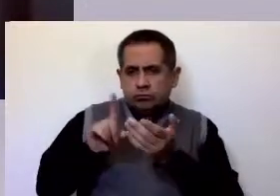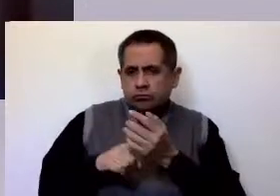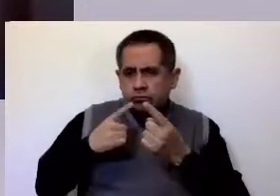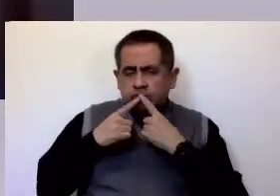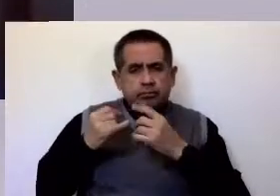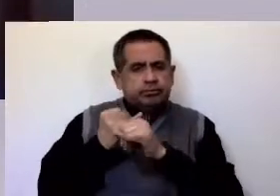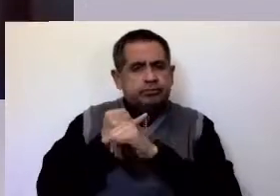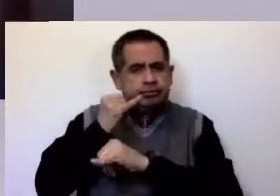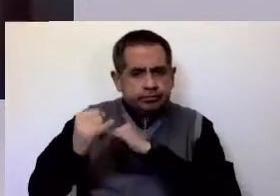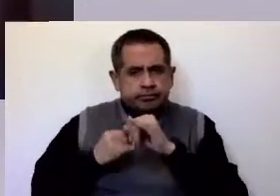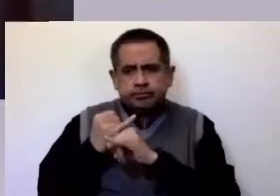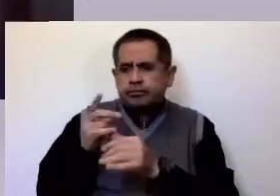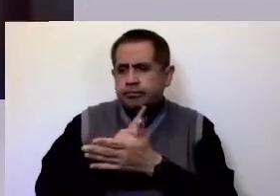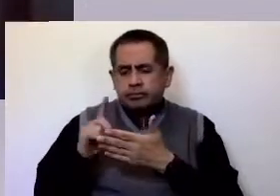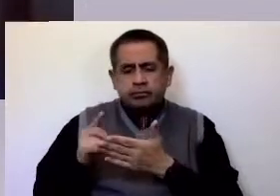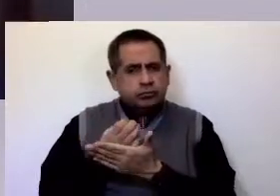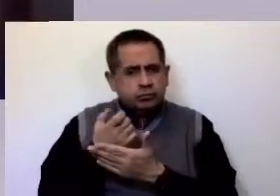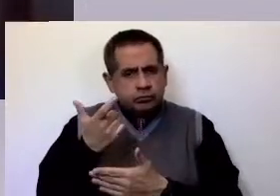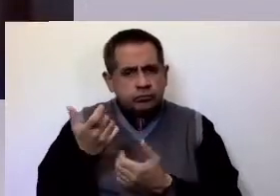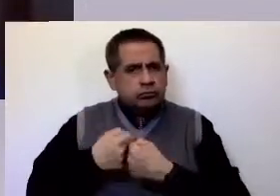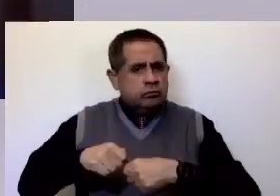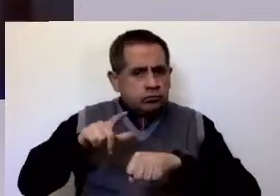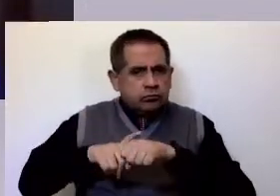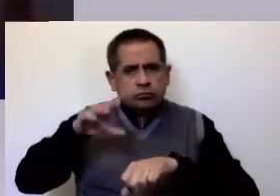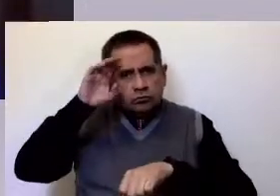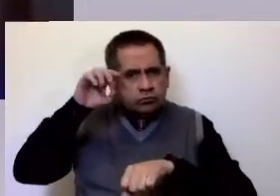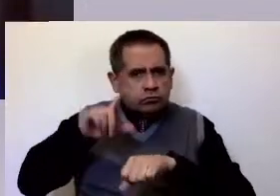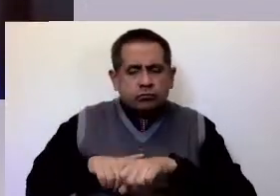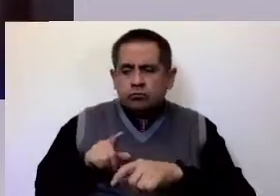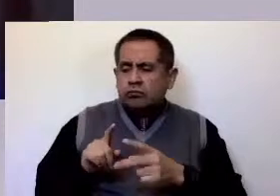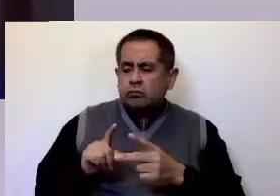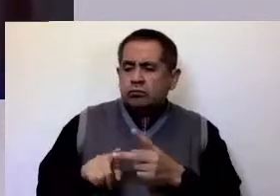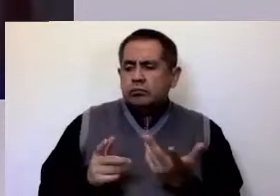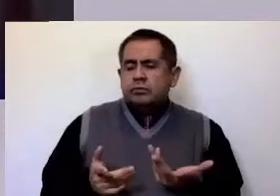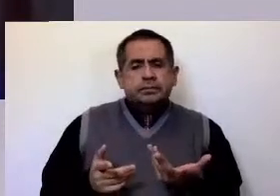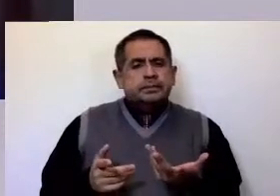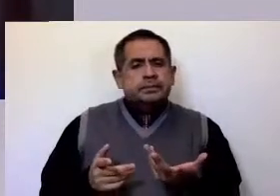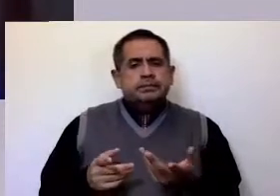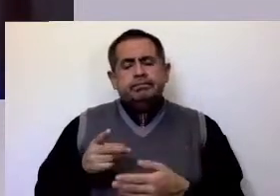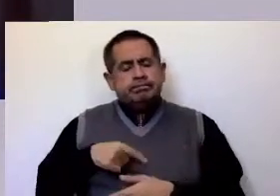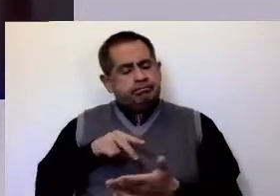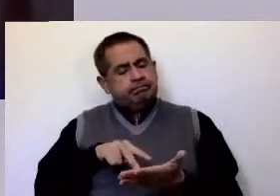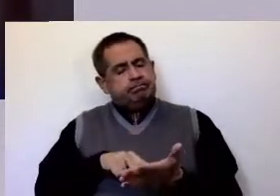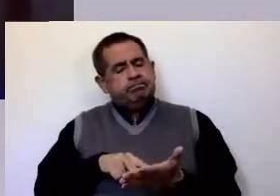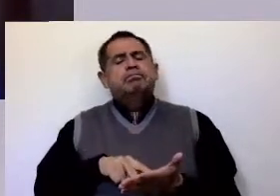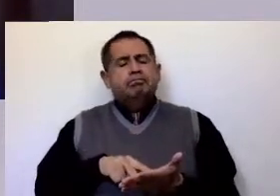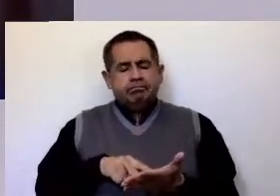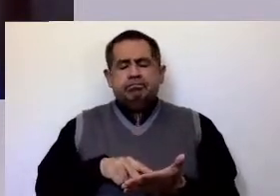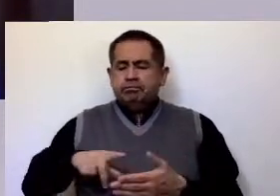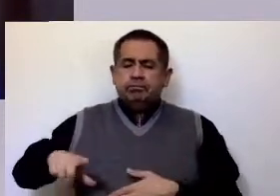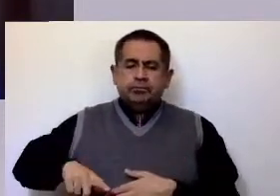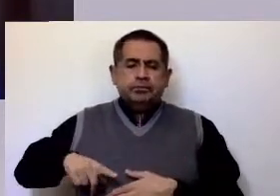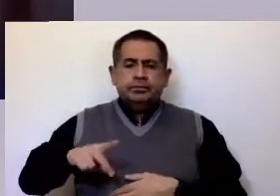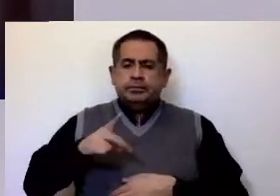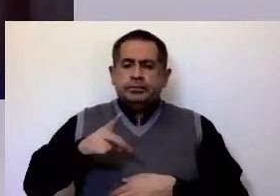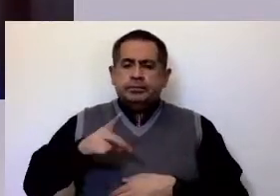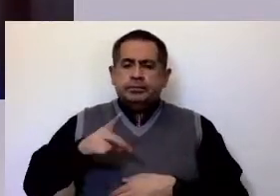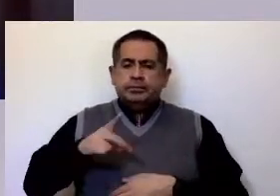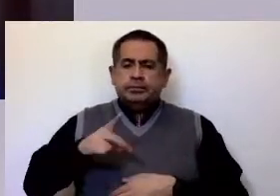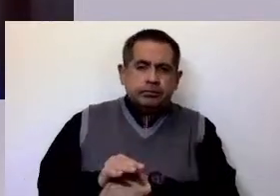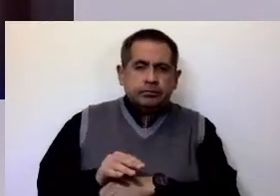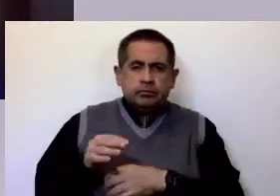de derechos económicos sociales y culturales permite concluir que la obligación estatal de proteger respetar y promover